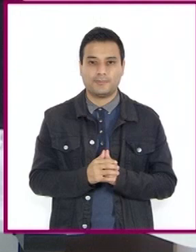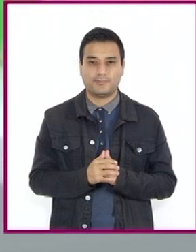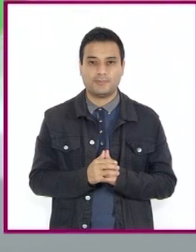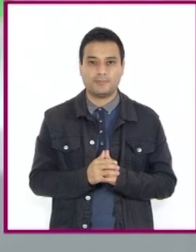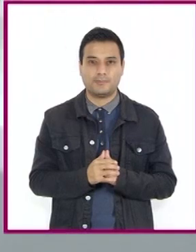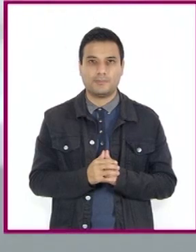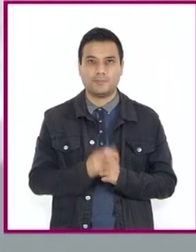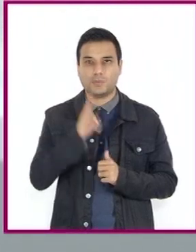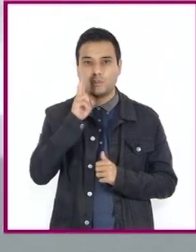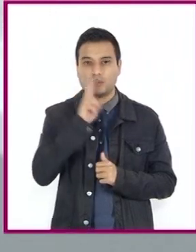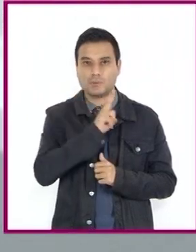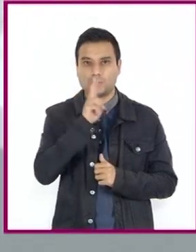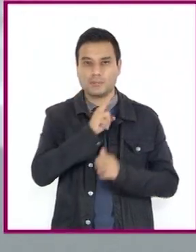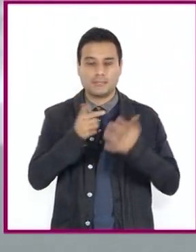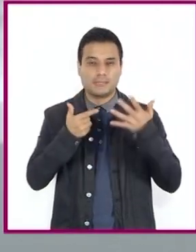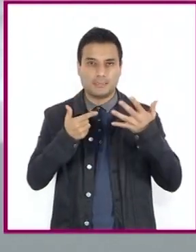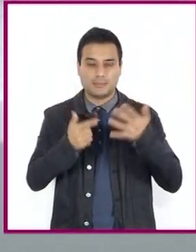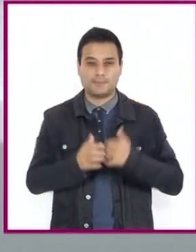7 oxígenos,